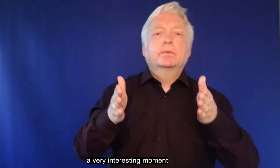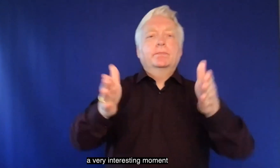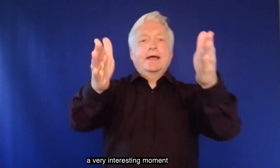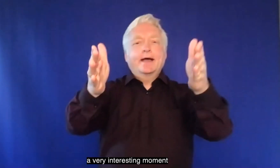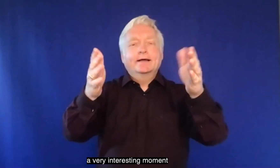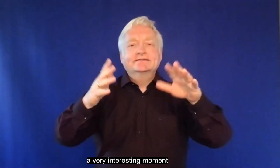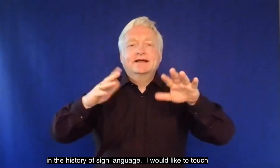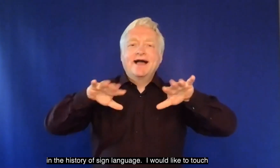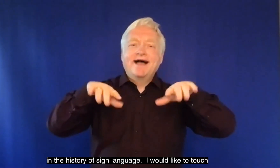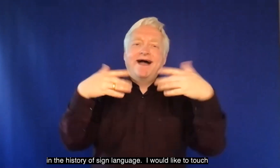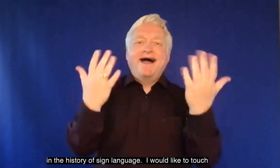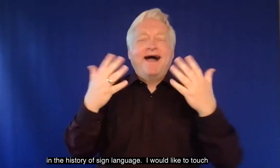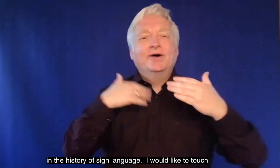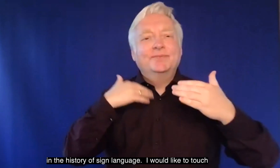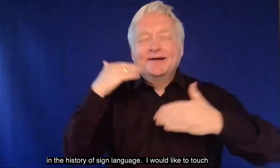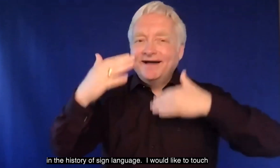lugar,